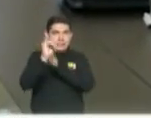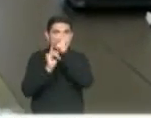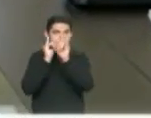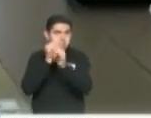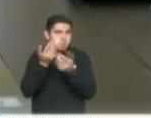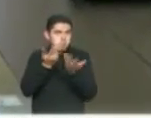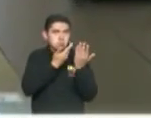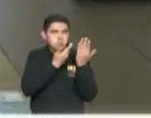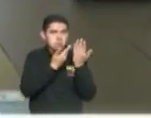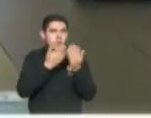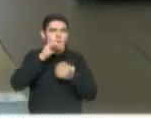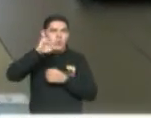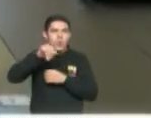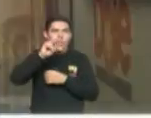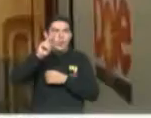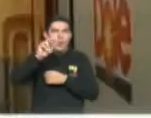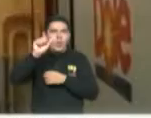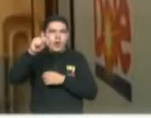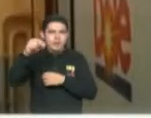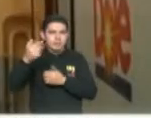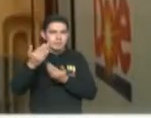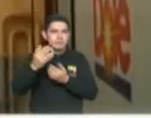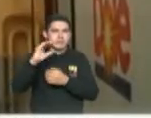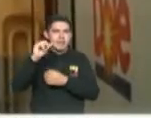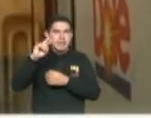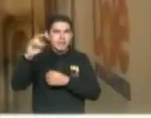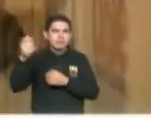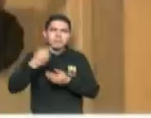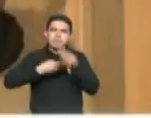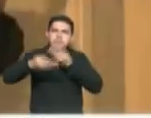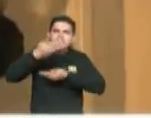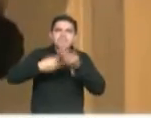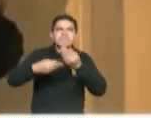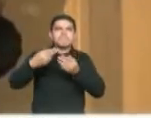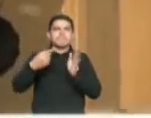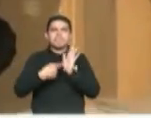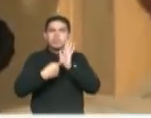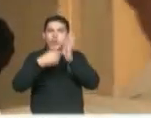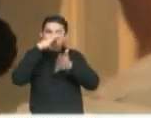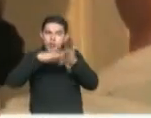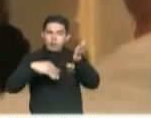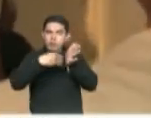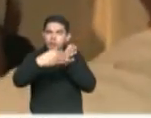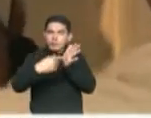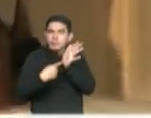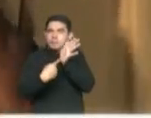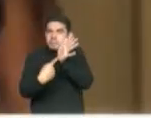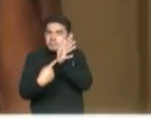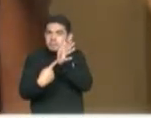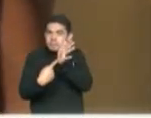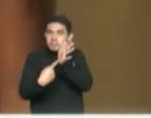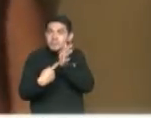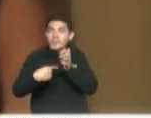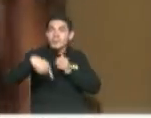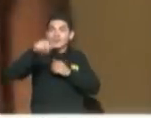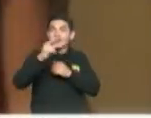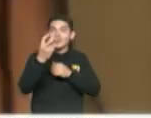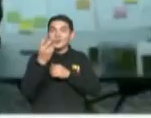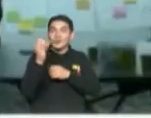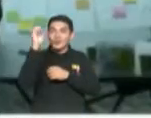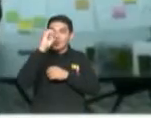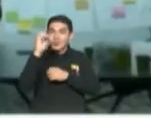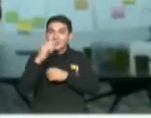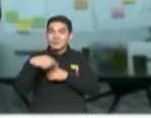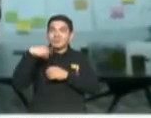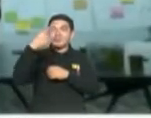una reunión con el sector exportador del país quienes conocieron el cronograma que este organismo cumplirá desde este 12 de octubre hasta el próximo